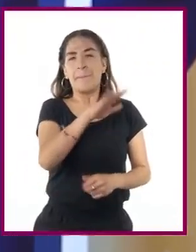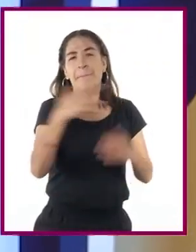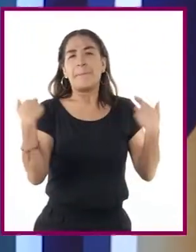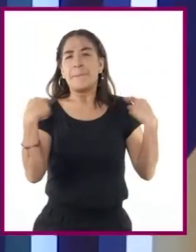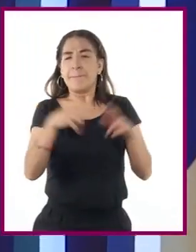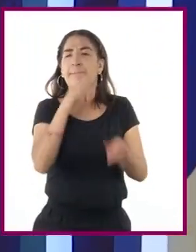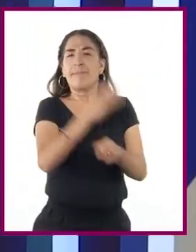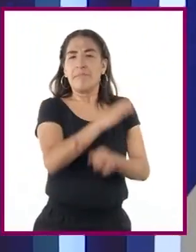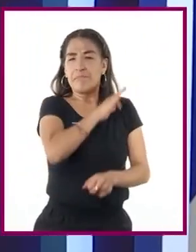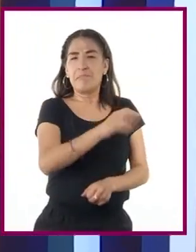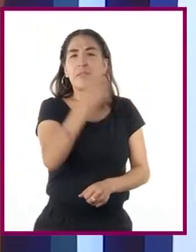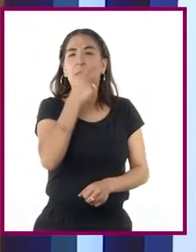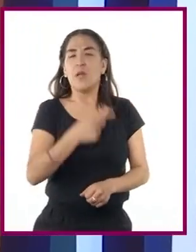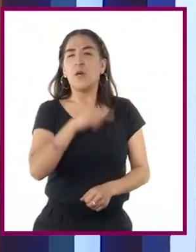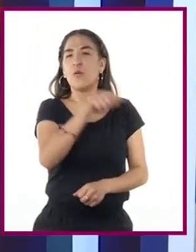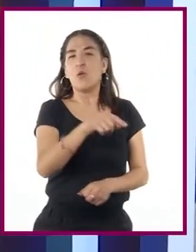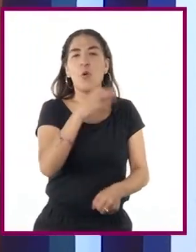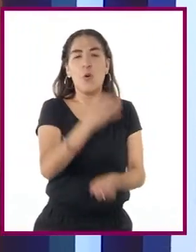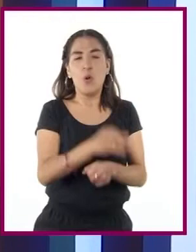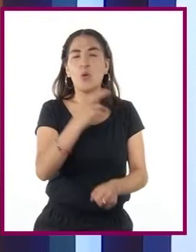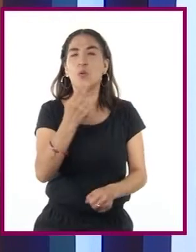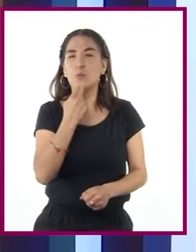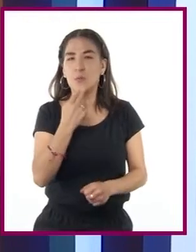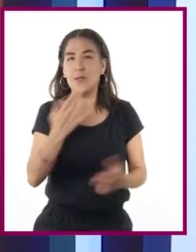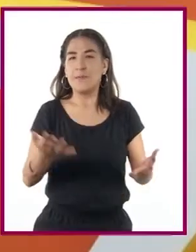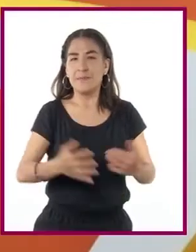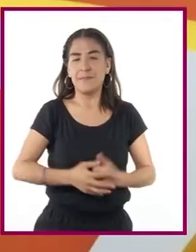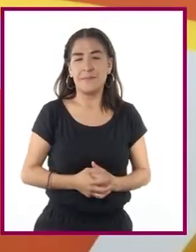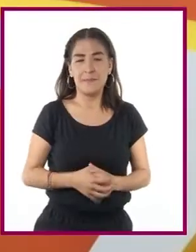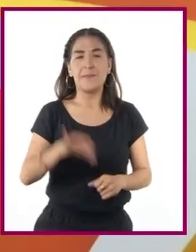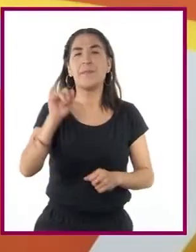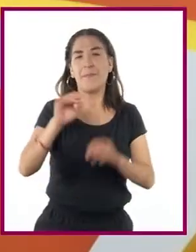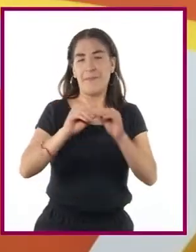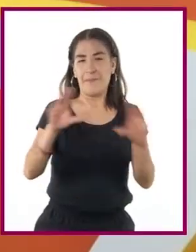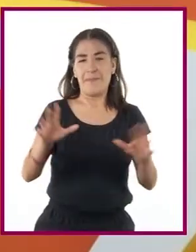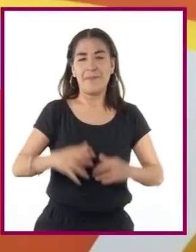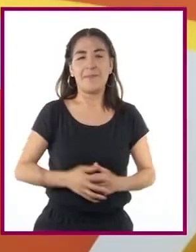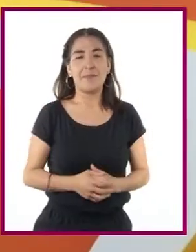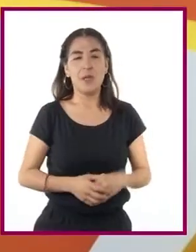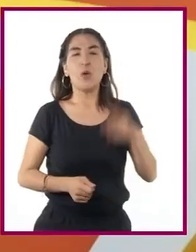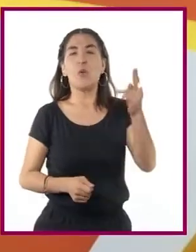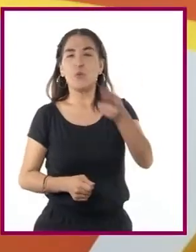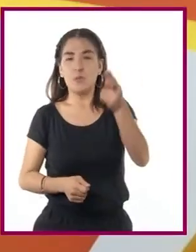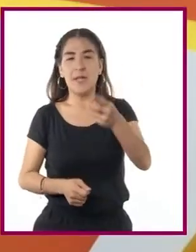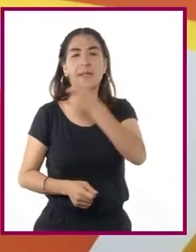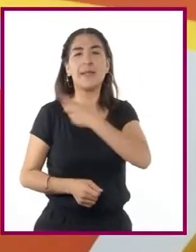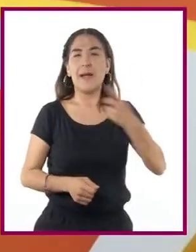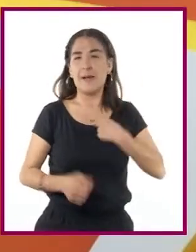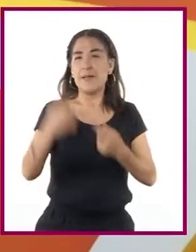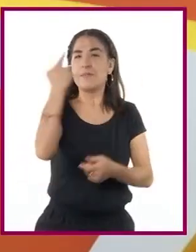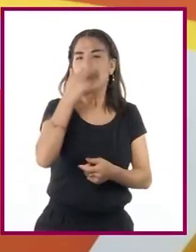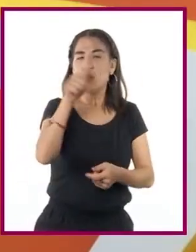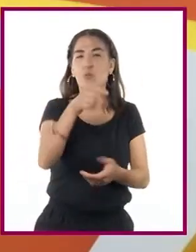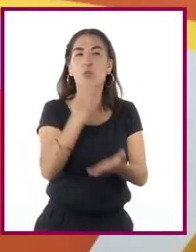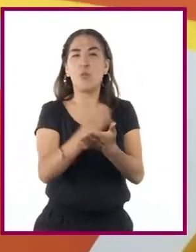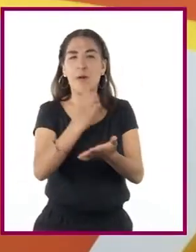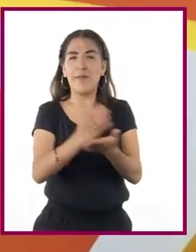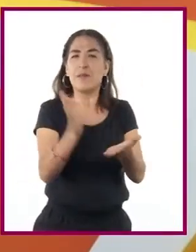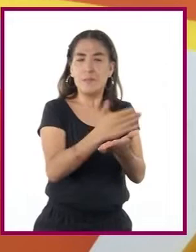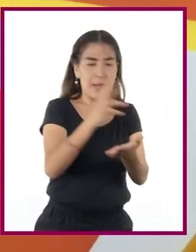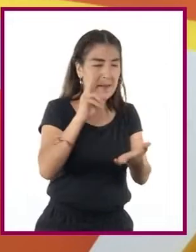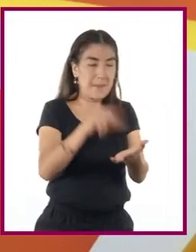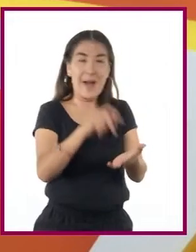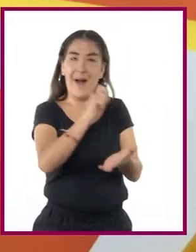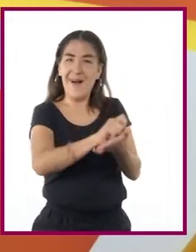puede mencionar la propiedad que vamos a utilizar? Claro, maestro. Ustedes en casa revisen sus apuntes o su libro de